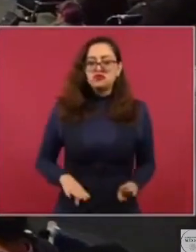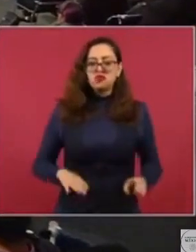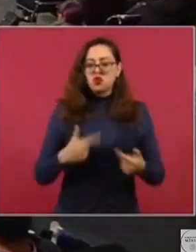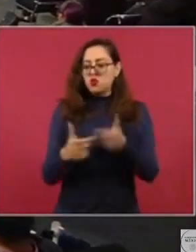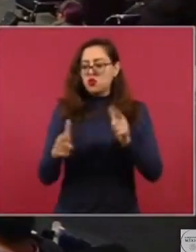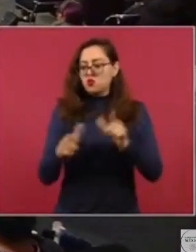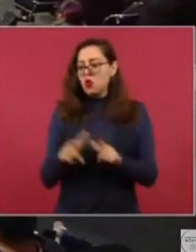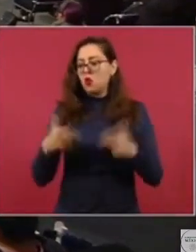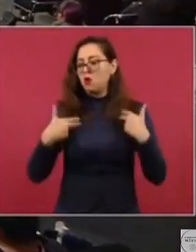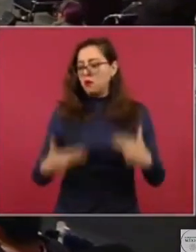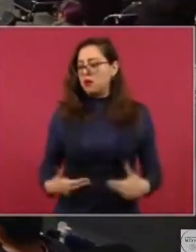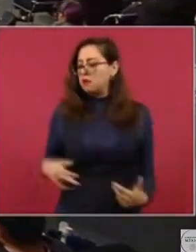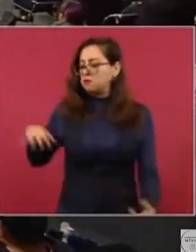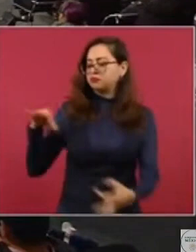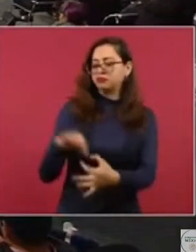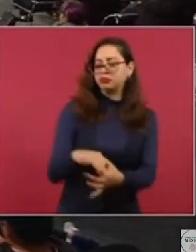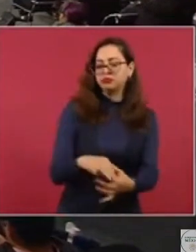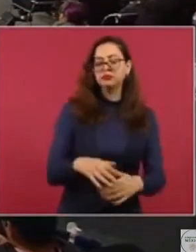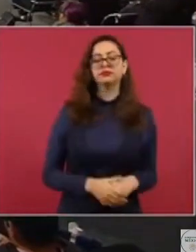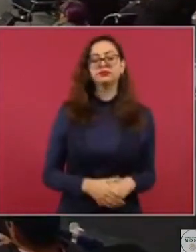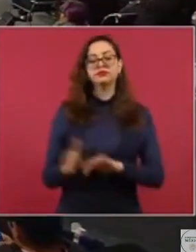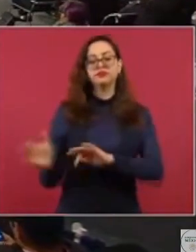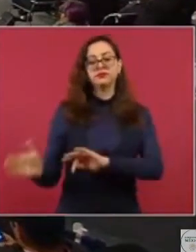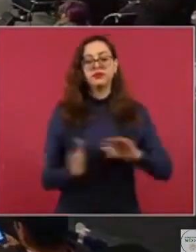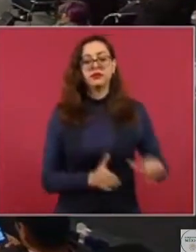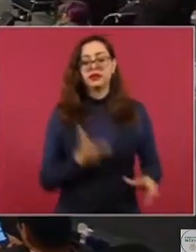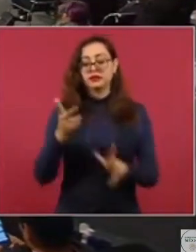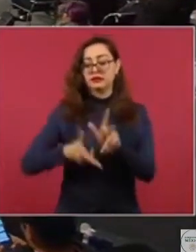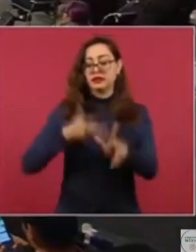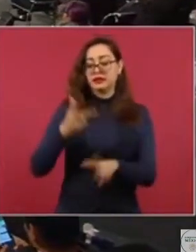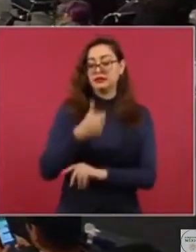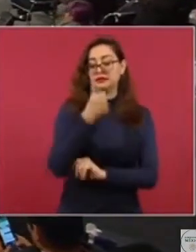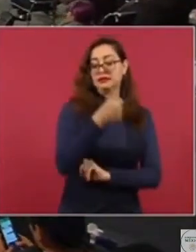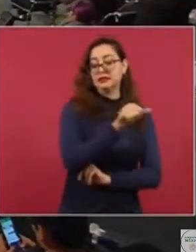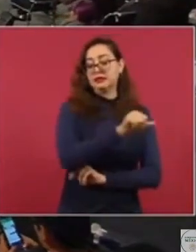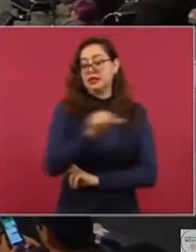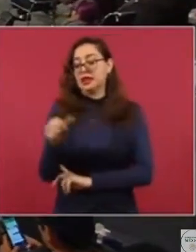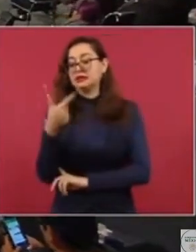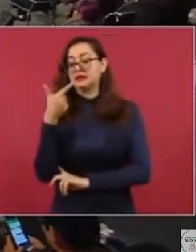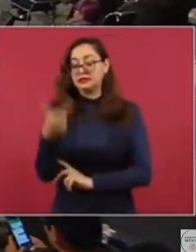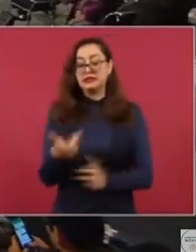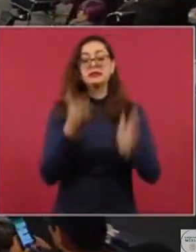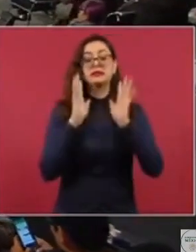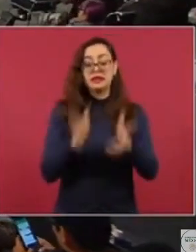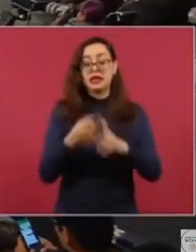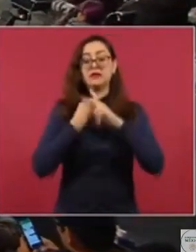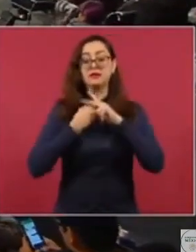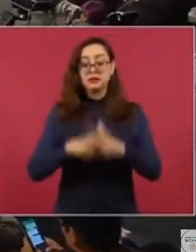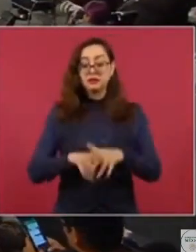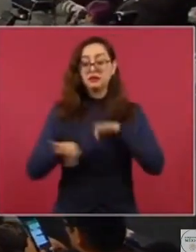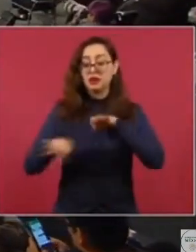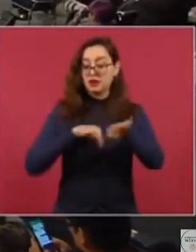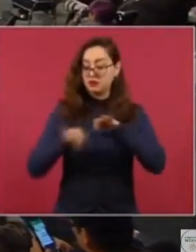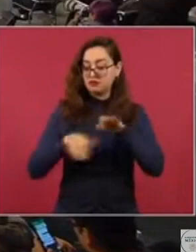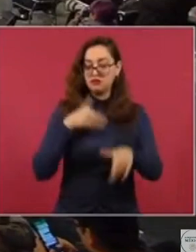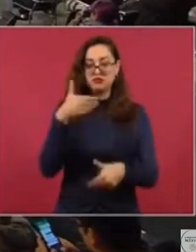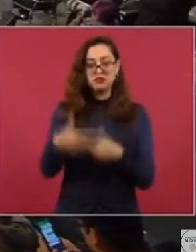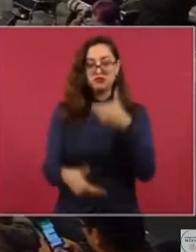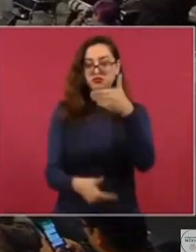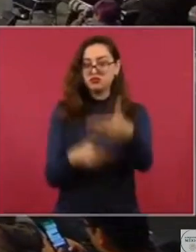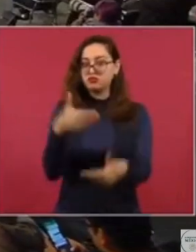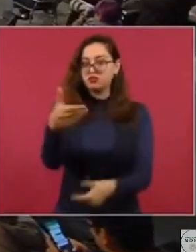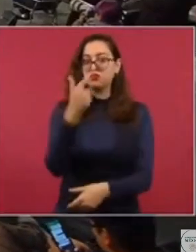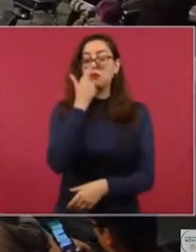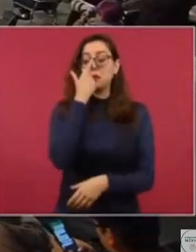grupos humanos. En el tramo 6 y 7 ya llevamos un avance importante, pero quiero destacar también